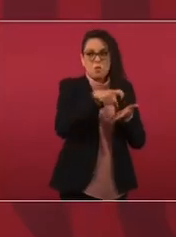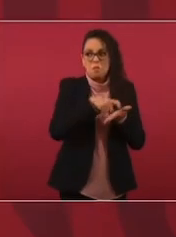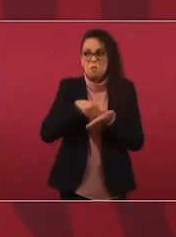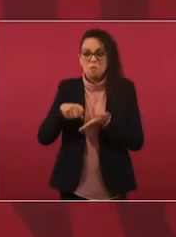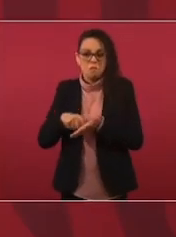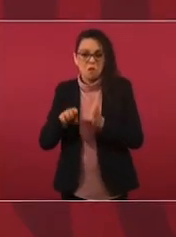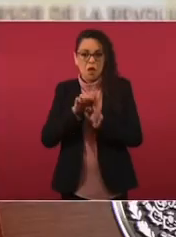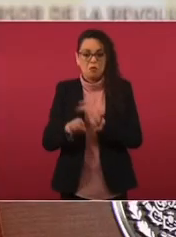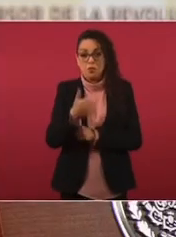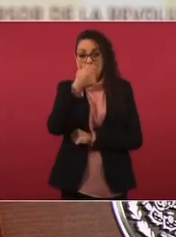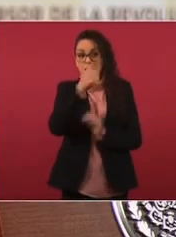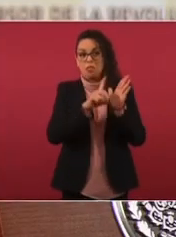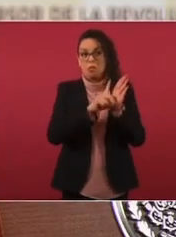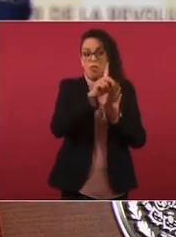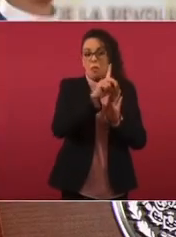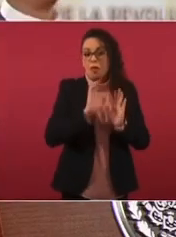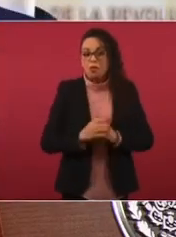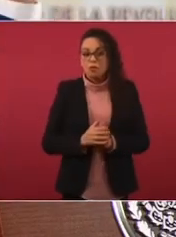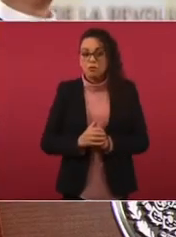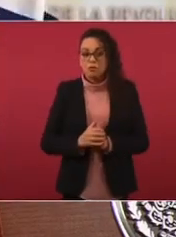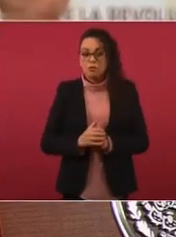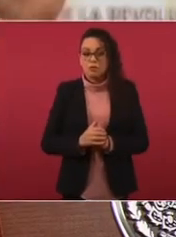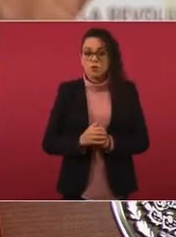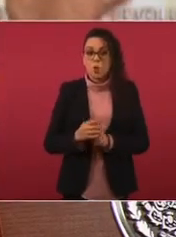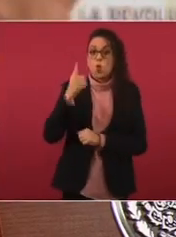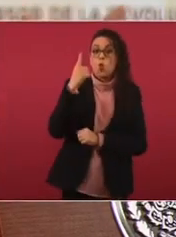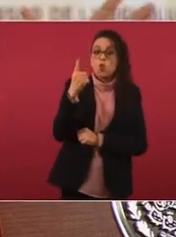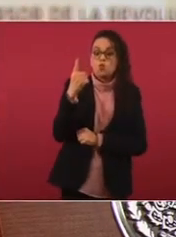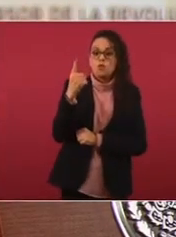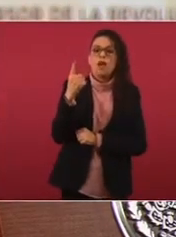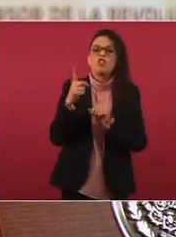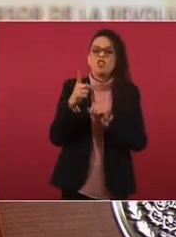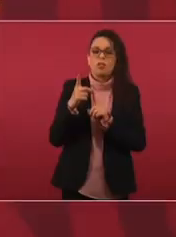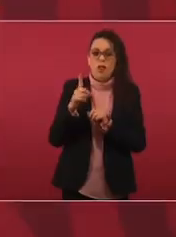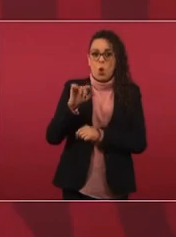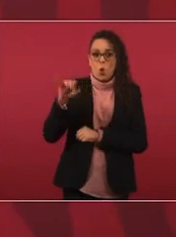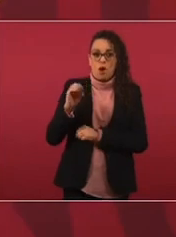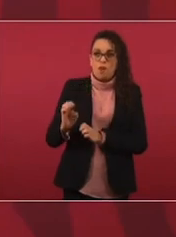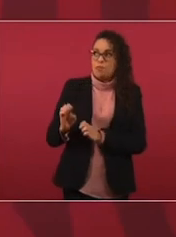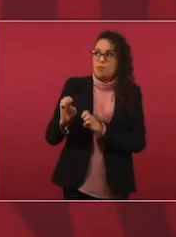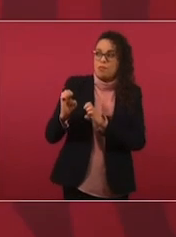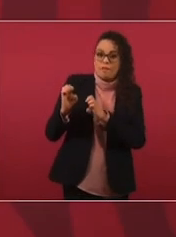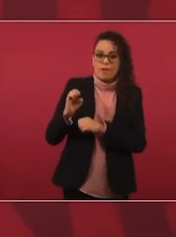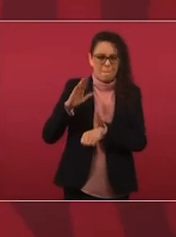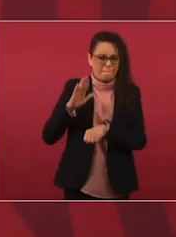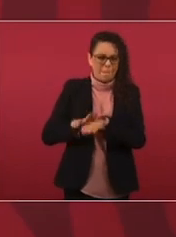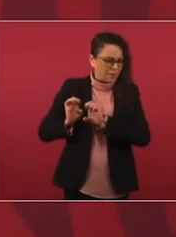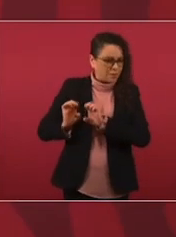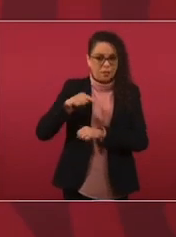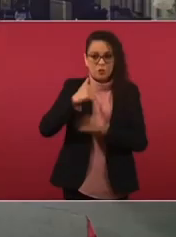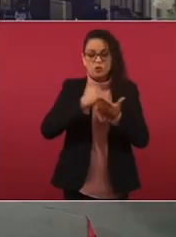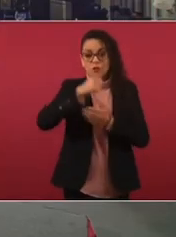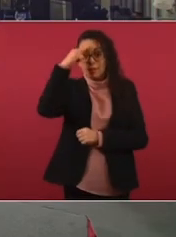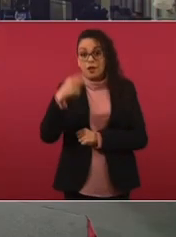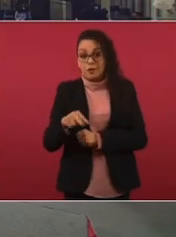seis departamentos uno en el edificio más lujoso de la Ciudad de México